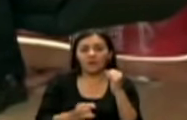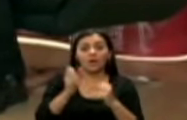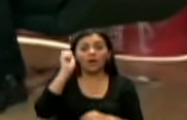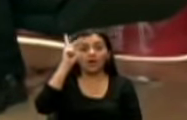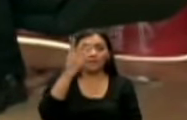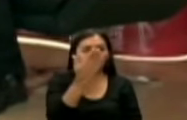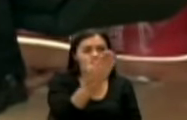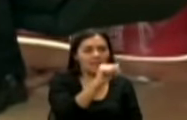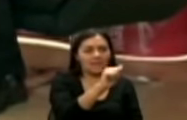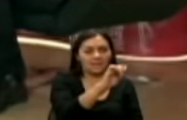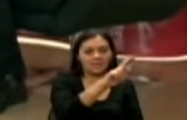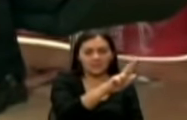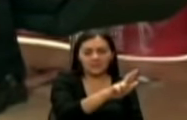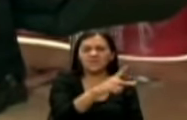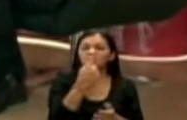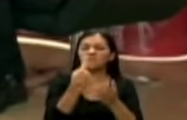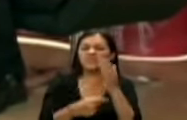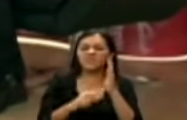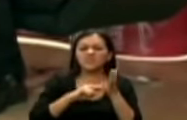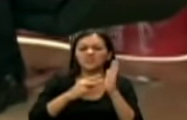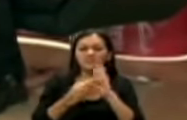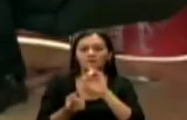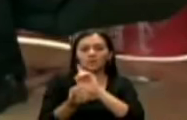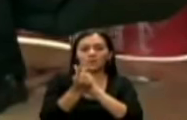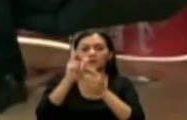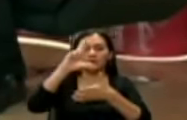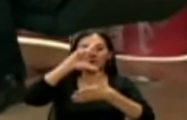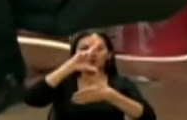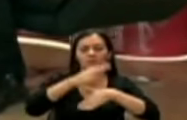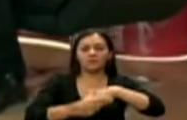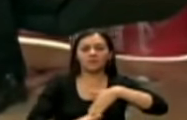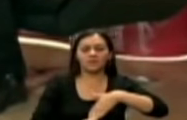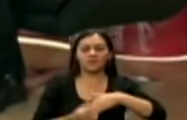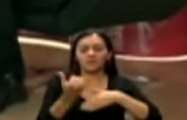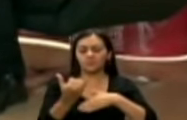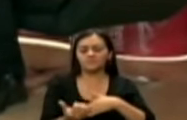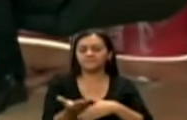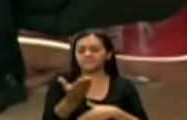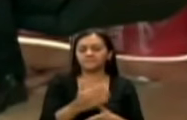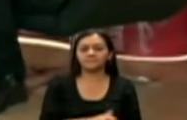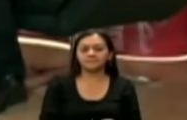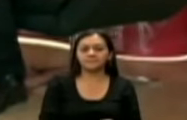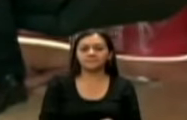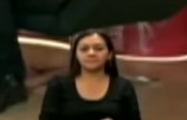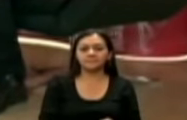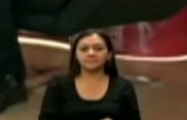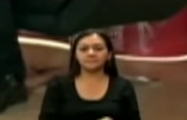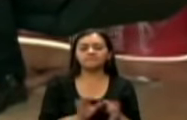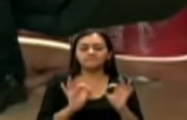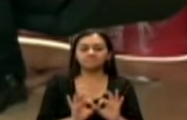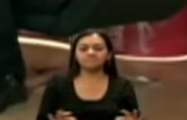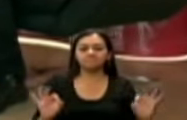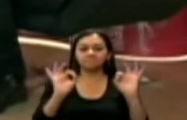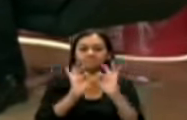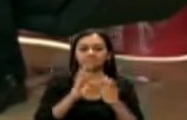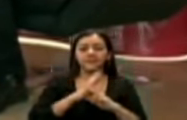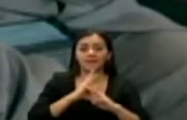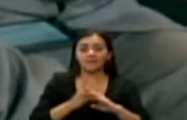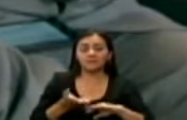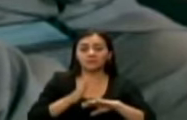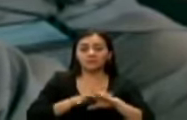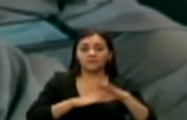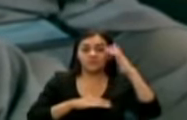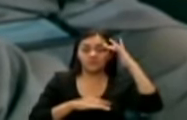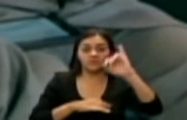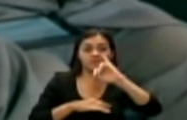mí respecto a lo que significa este encuentro latinoamericano progresista, la importancia de hablar sobre la